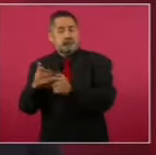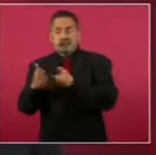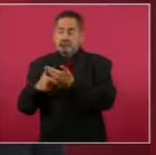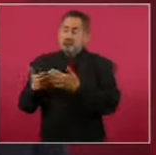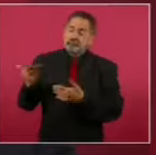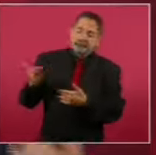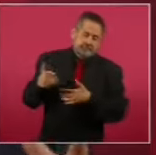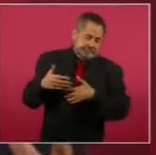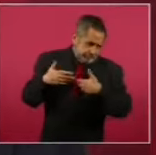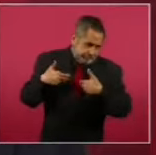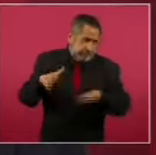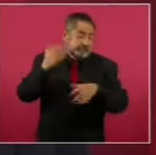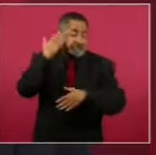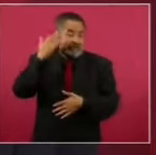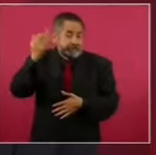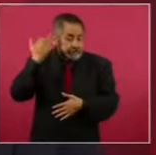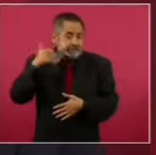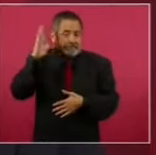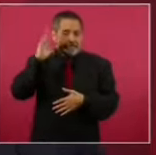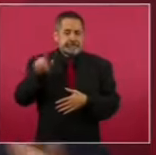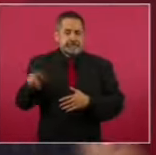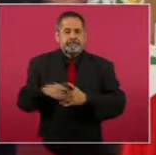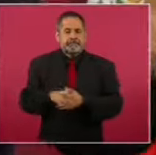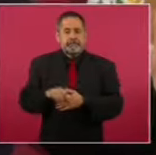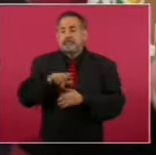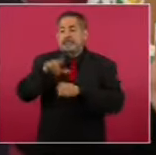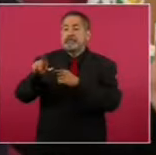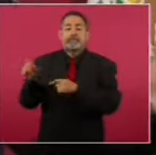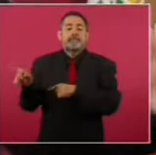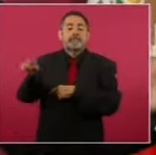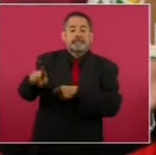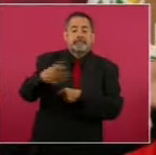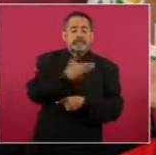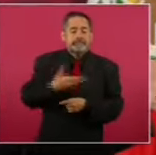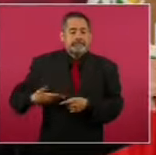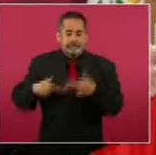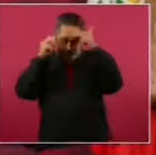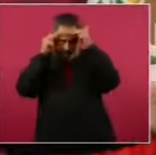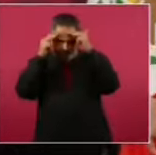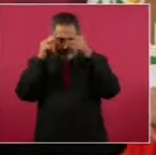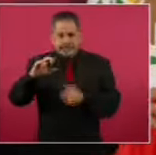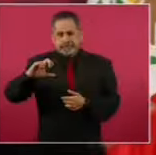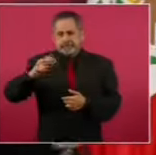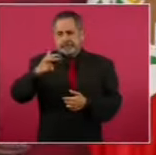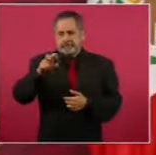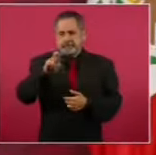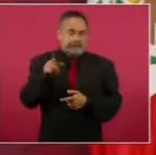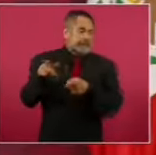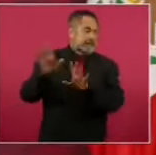en aquel tiempo. Y el presidente Chávez estaba satanizado.